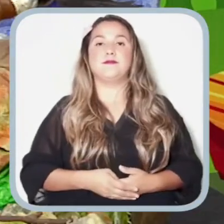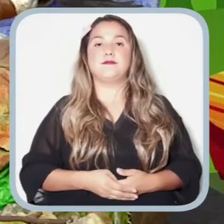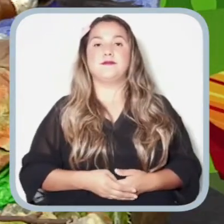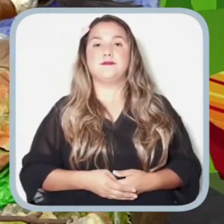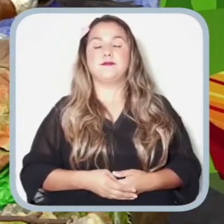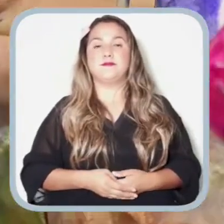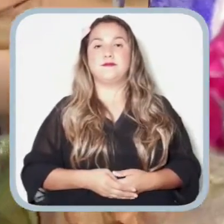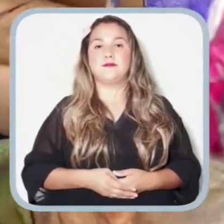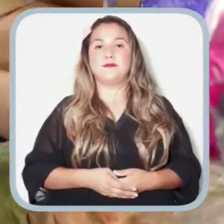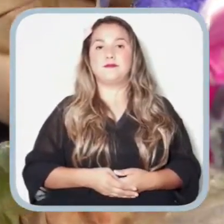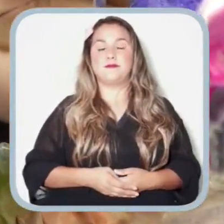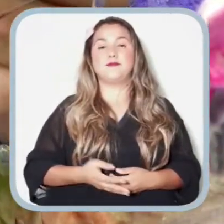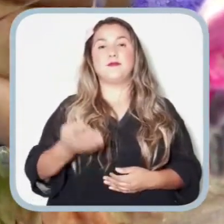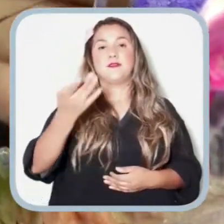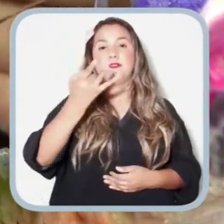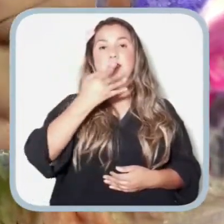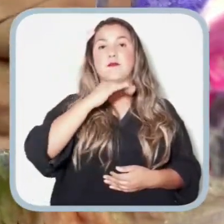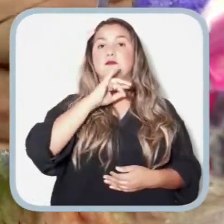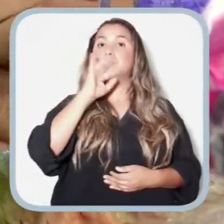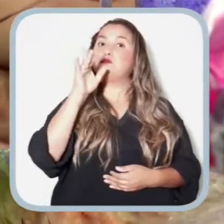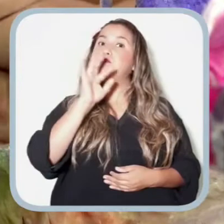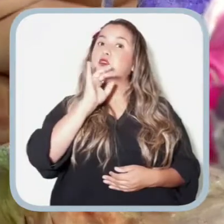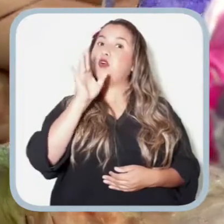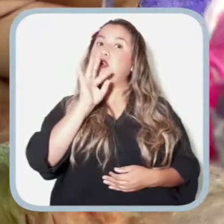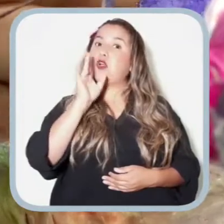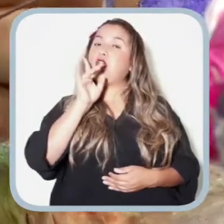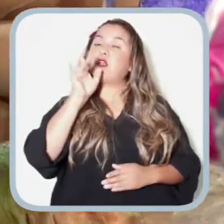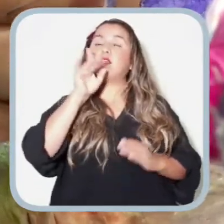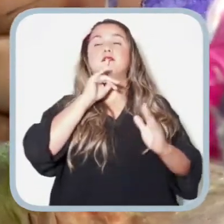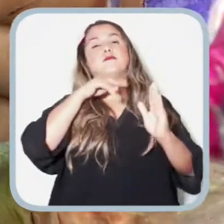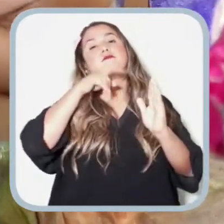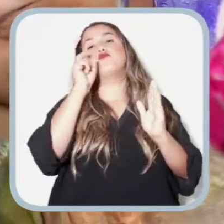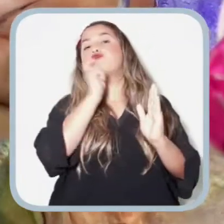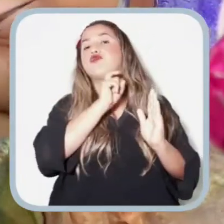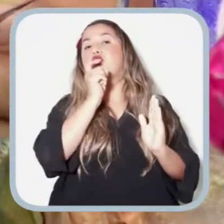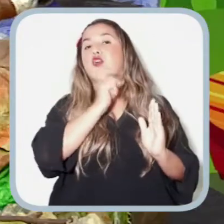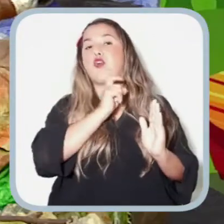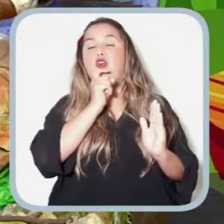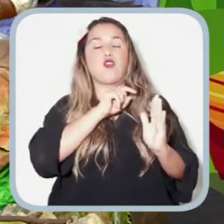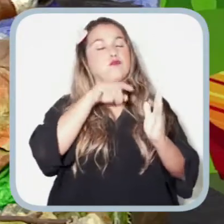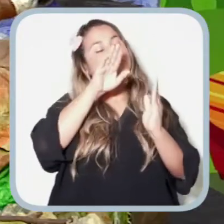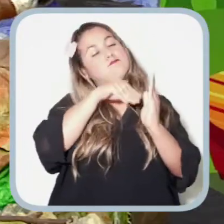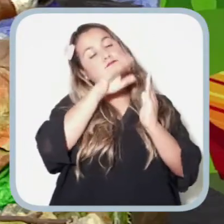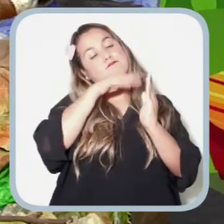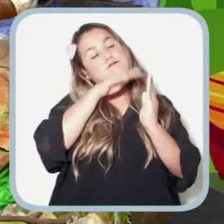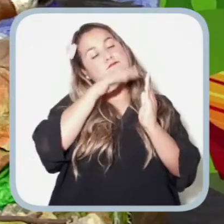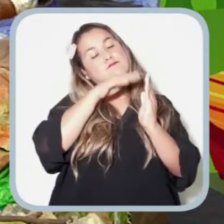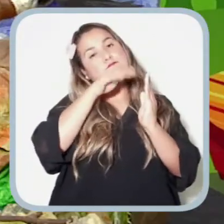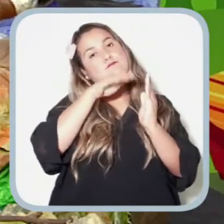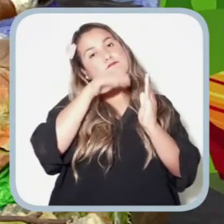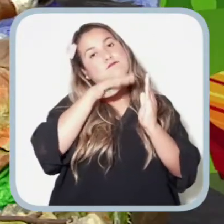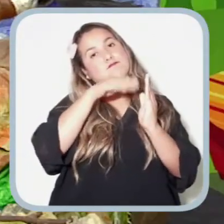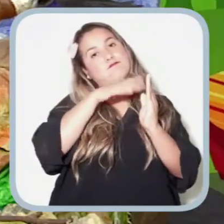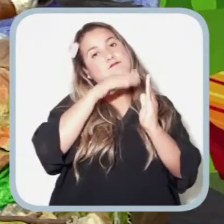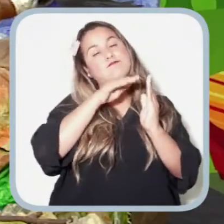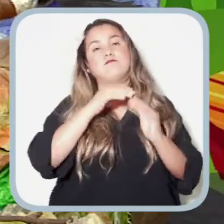vamos a colorear con el color rojo a ver si tengo